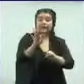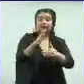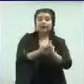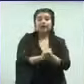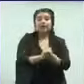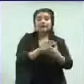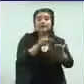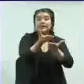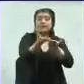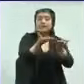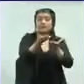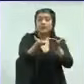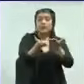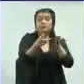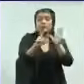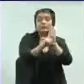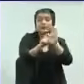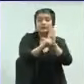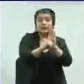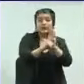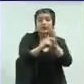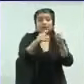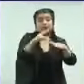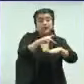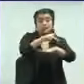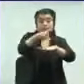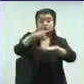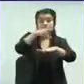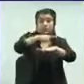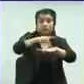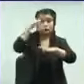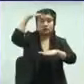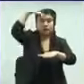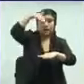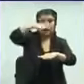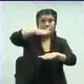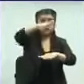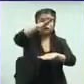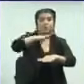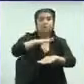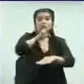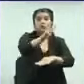de servicios aeronáuticos y aeroportuarios, donde encontramos